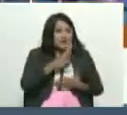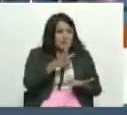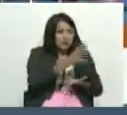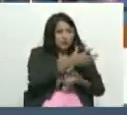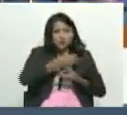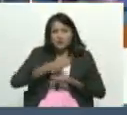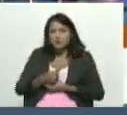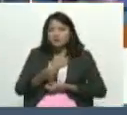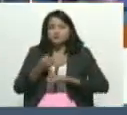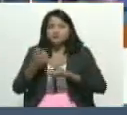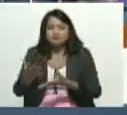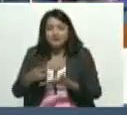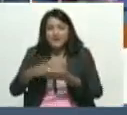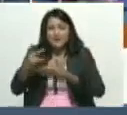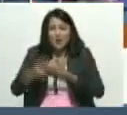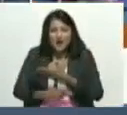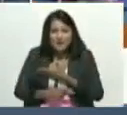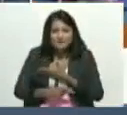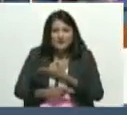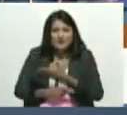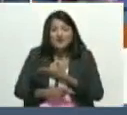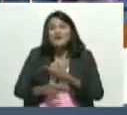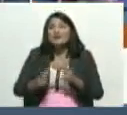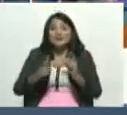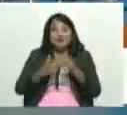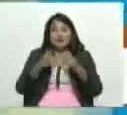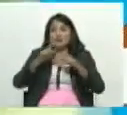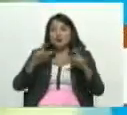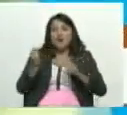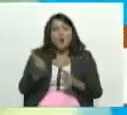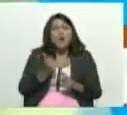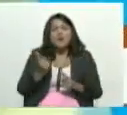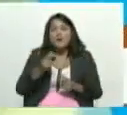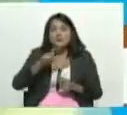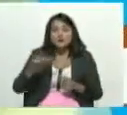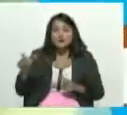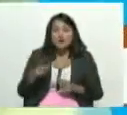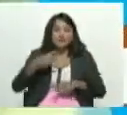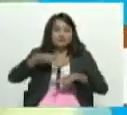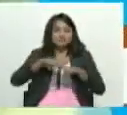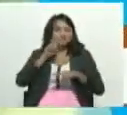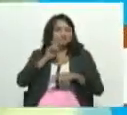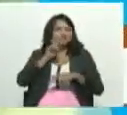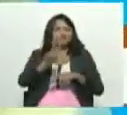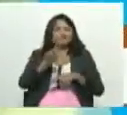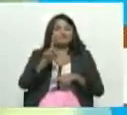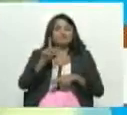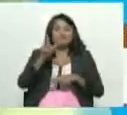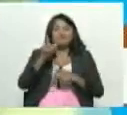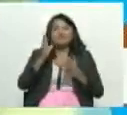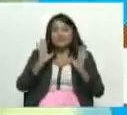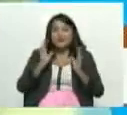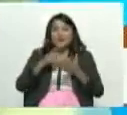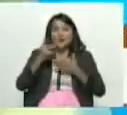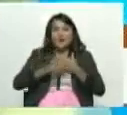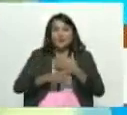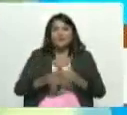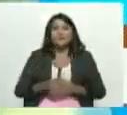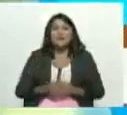a todas y a todos desde nuestras identidades y certezas como pueblo eso es un elemento